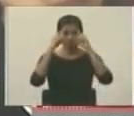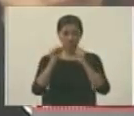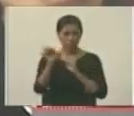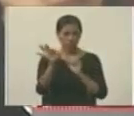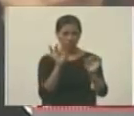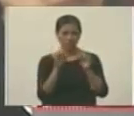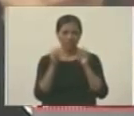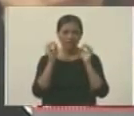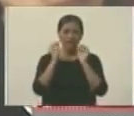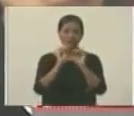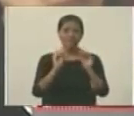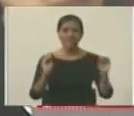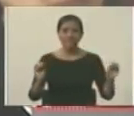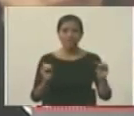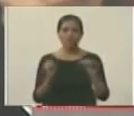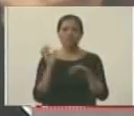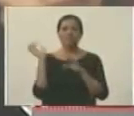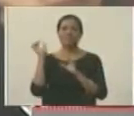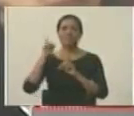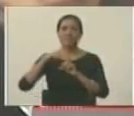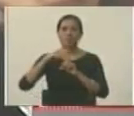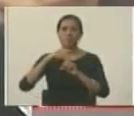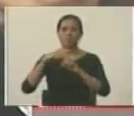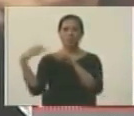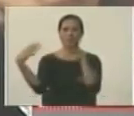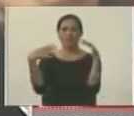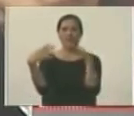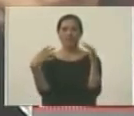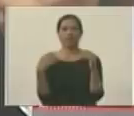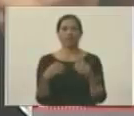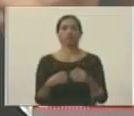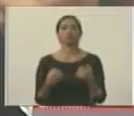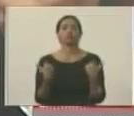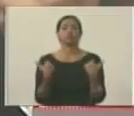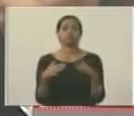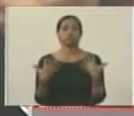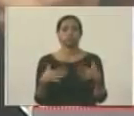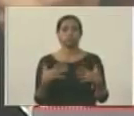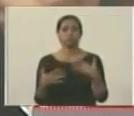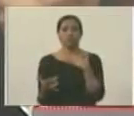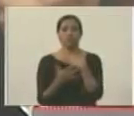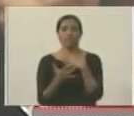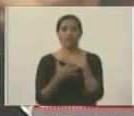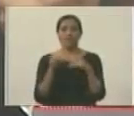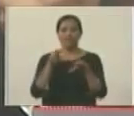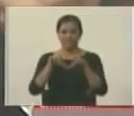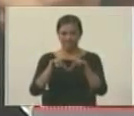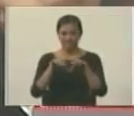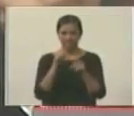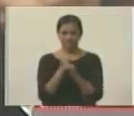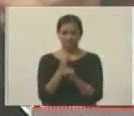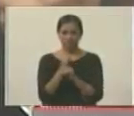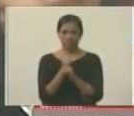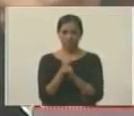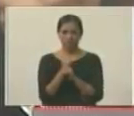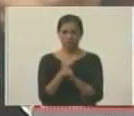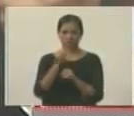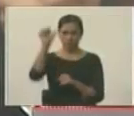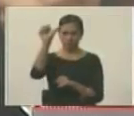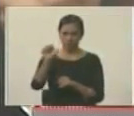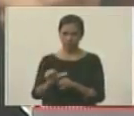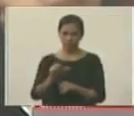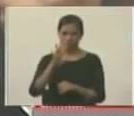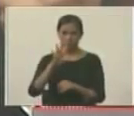de guerra cibernética, de cómo se podía atacar, inclusive han llegado a decir en esos análisis de hace 4 o 5